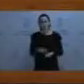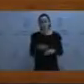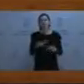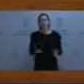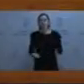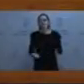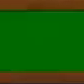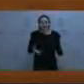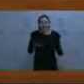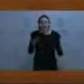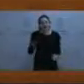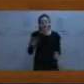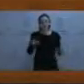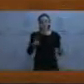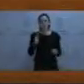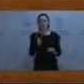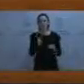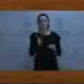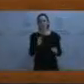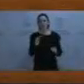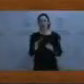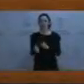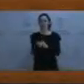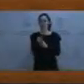lleguen las preguntas.